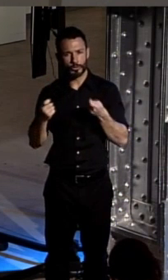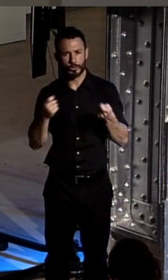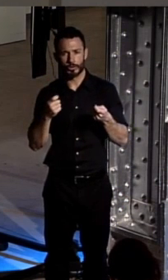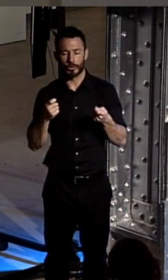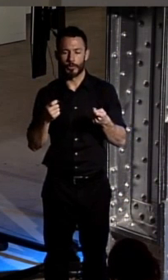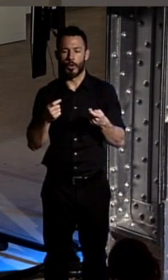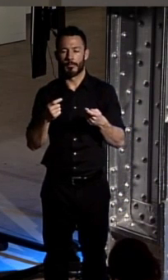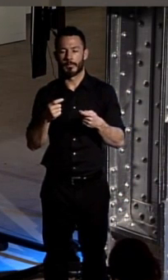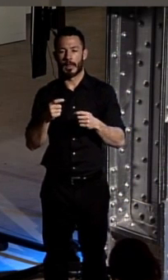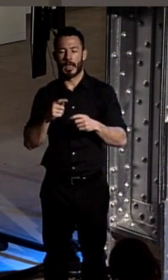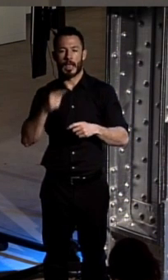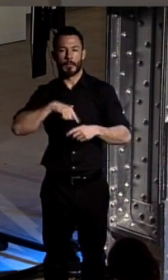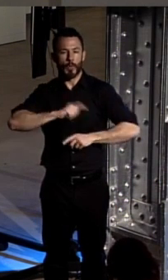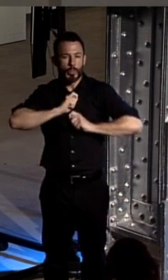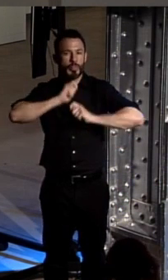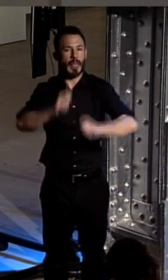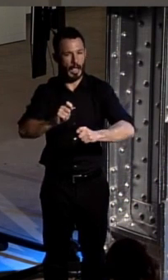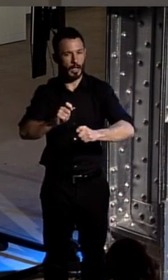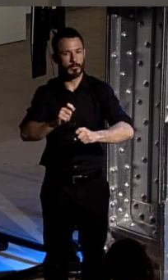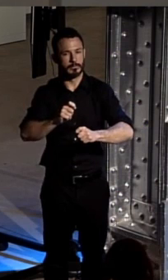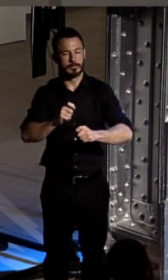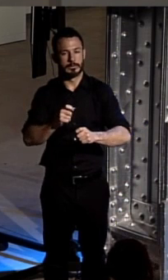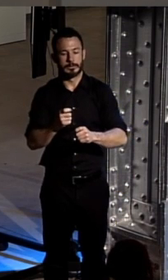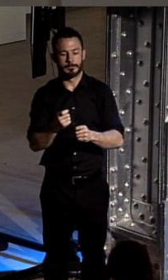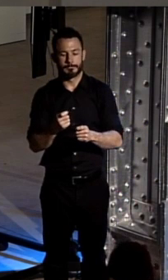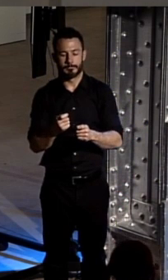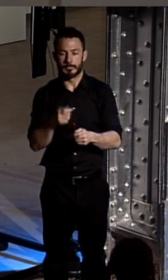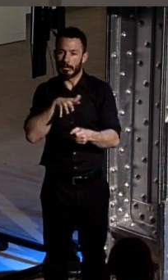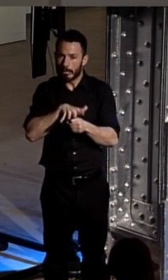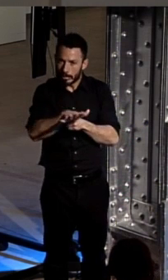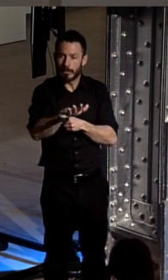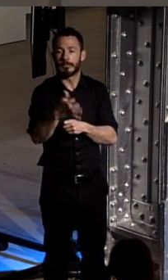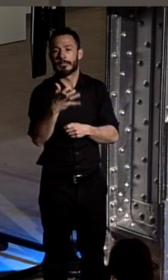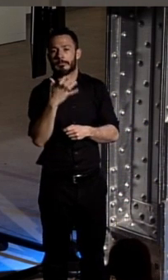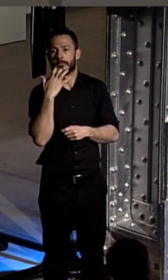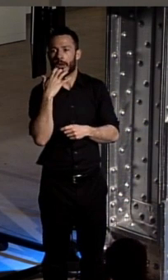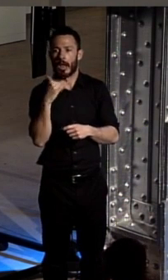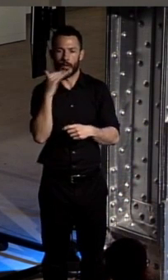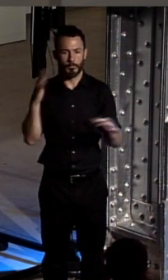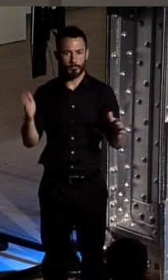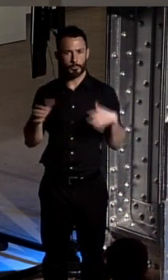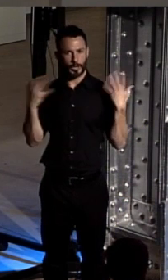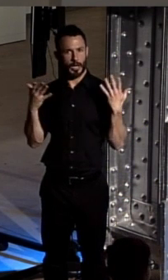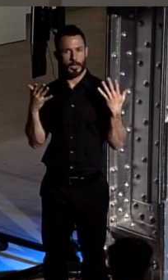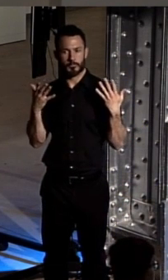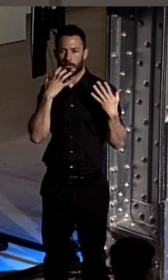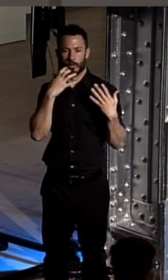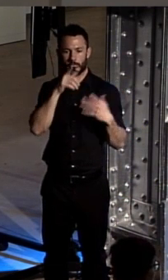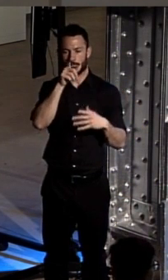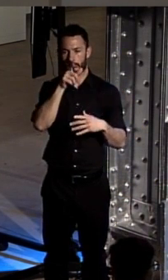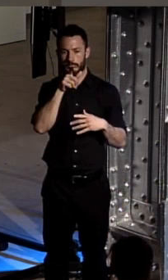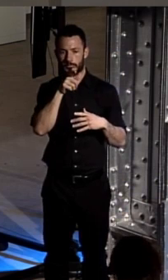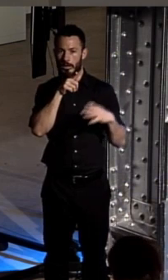del inducir emociones, porque no solamente de una manera espontánea nosotros nos relacionamos emocionalmente